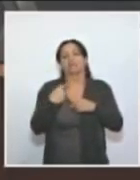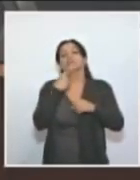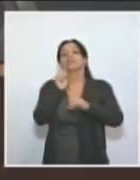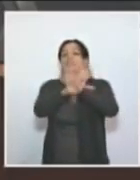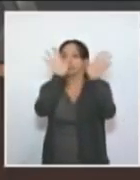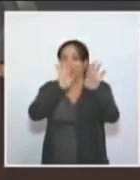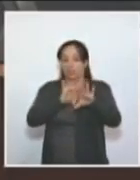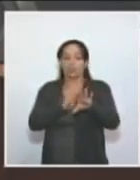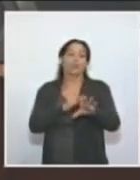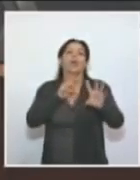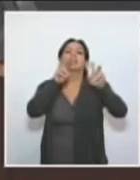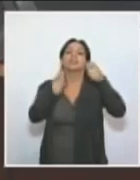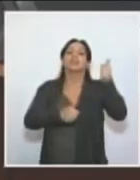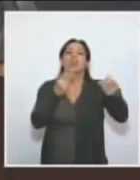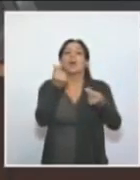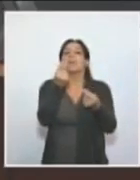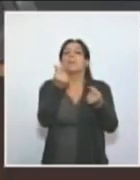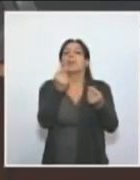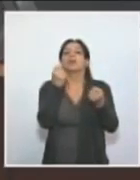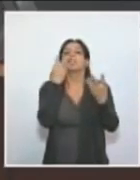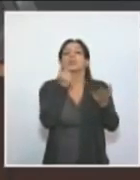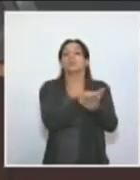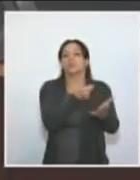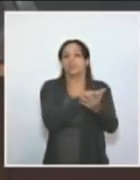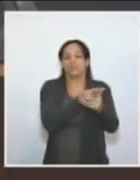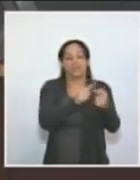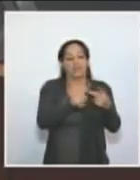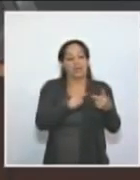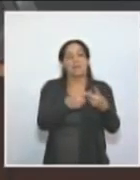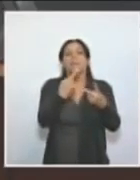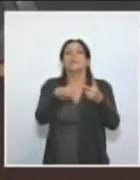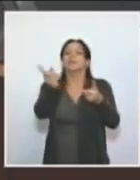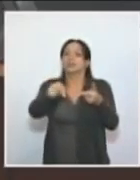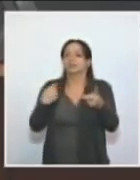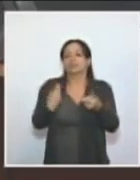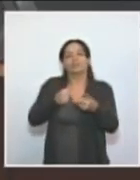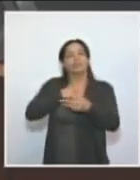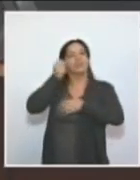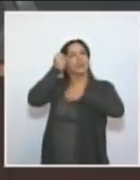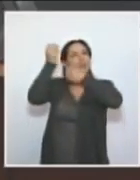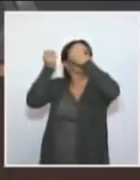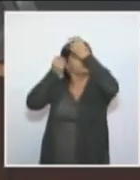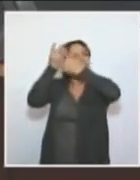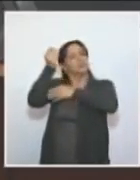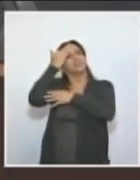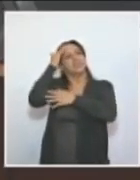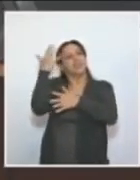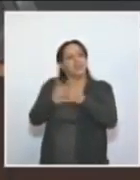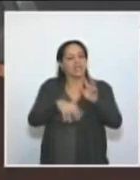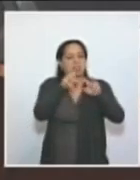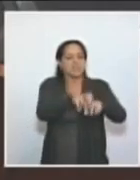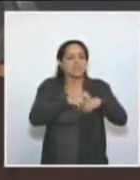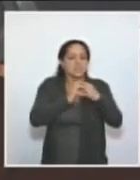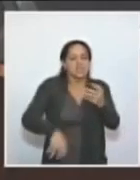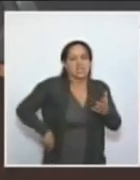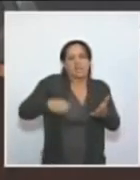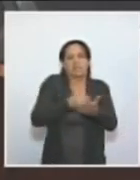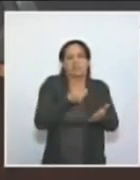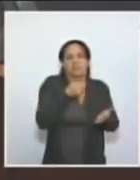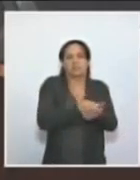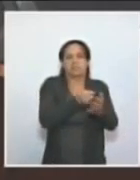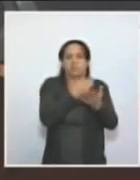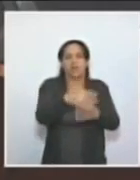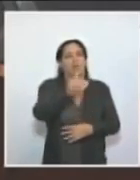pero se tendrá que hablar de cómo somos capaces e imaginativos para bajar los costos de producción, de cómo